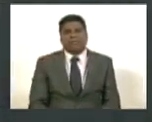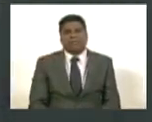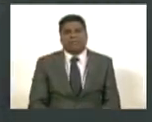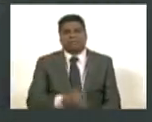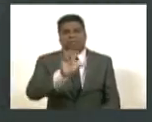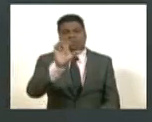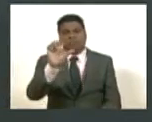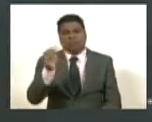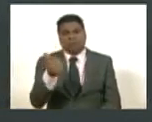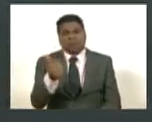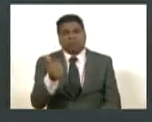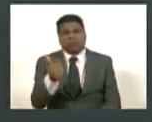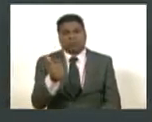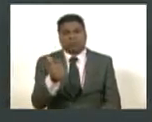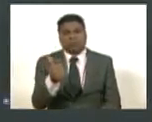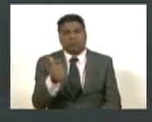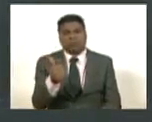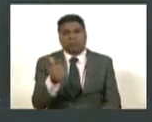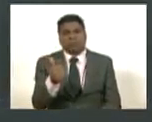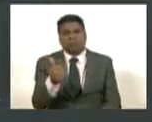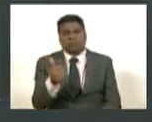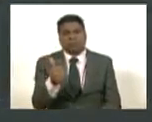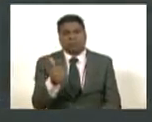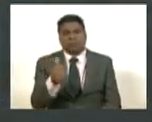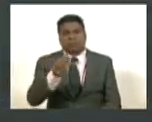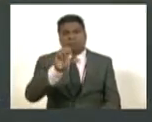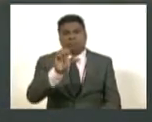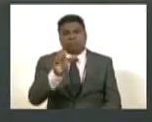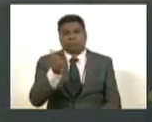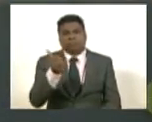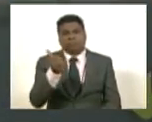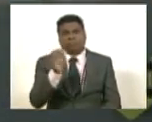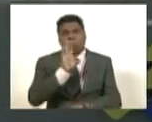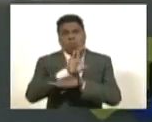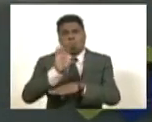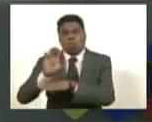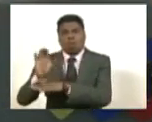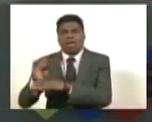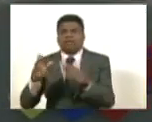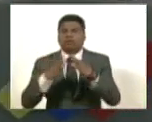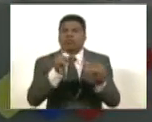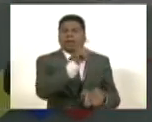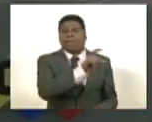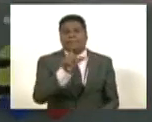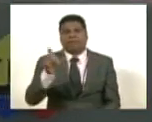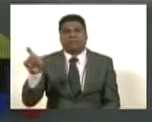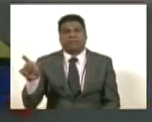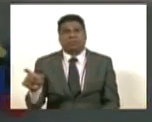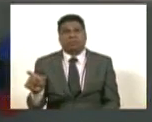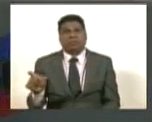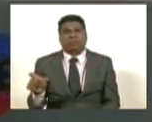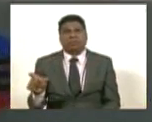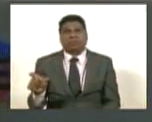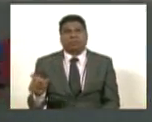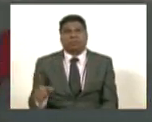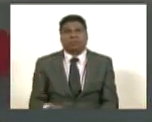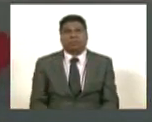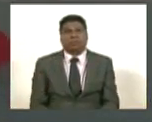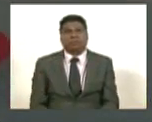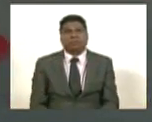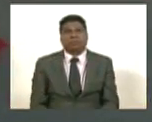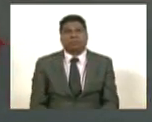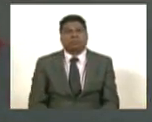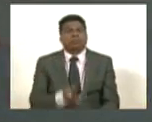es el respaldo a las postulaciones que se hagan en este sentido, estamos dando